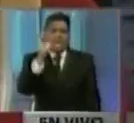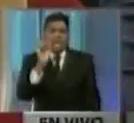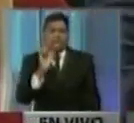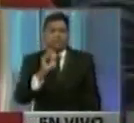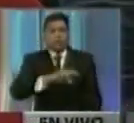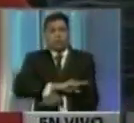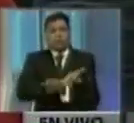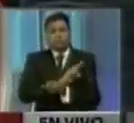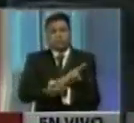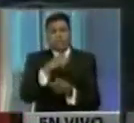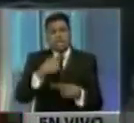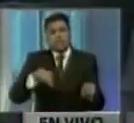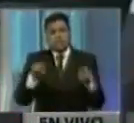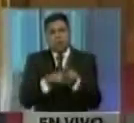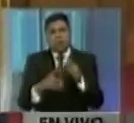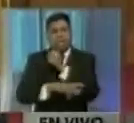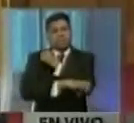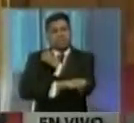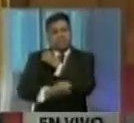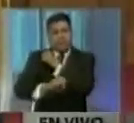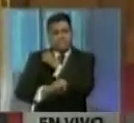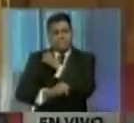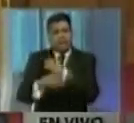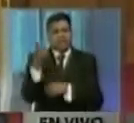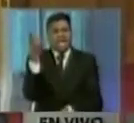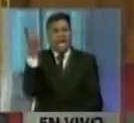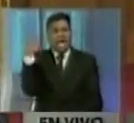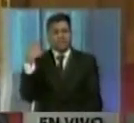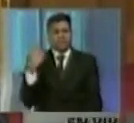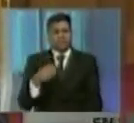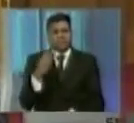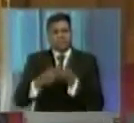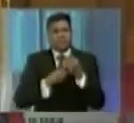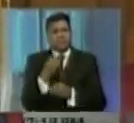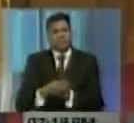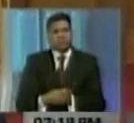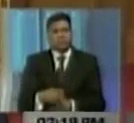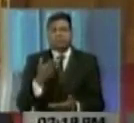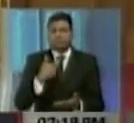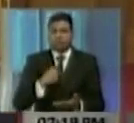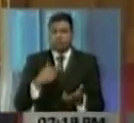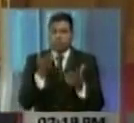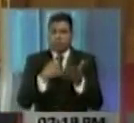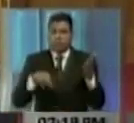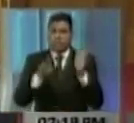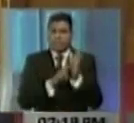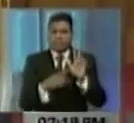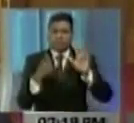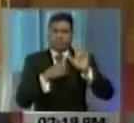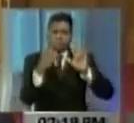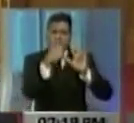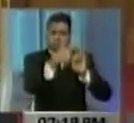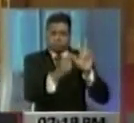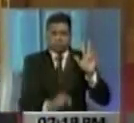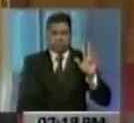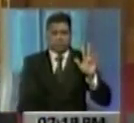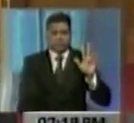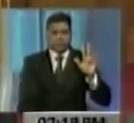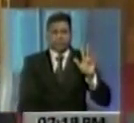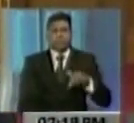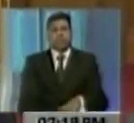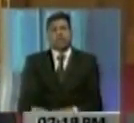fraude como ha habido en este país a la ley. Ahora, yo repito eso. Los referendos, ¿se dice